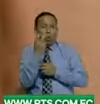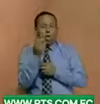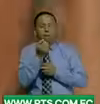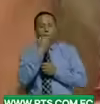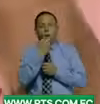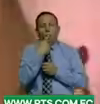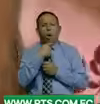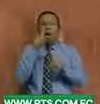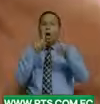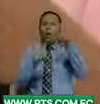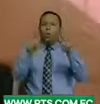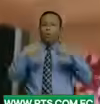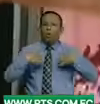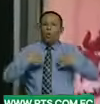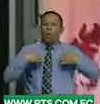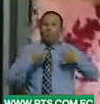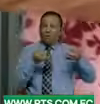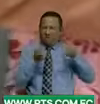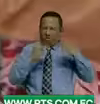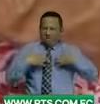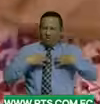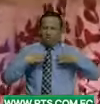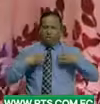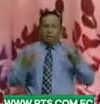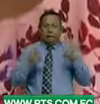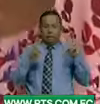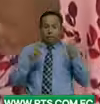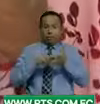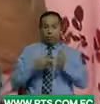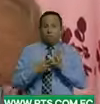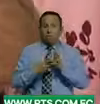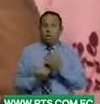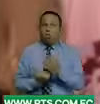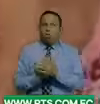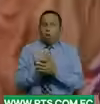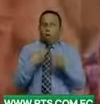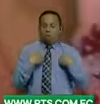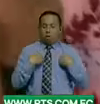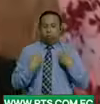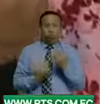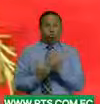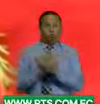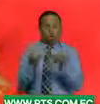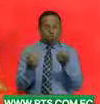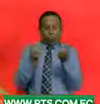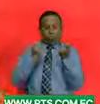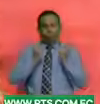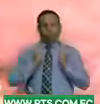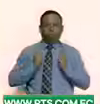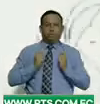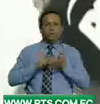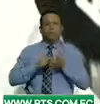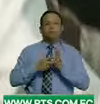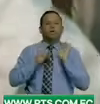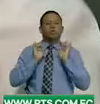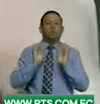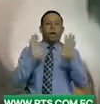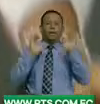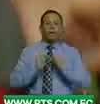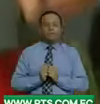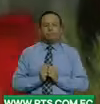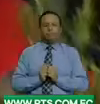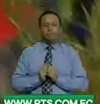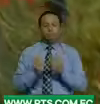para algunos también funcionan como un augurio de un buen año, por eso deciden ponerse ropa nueva. Romero para la suerte. Es